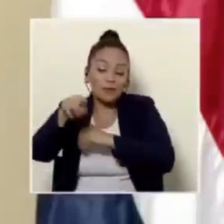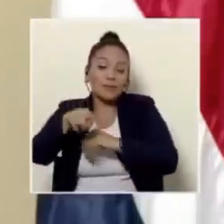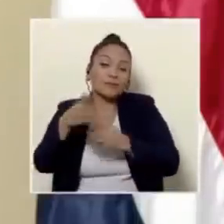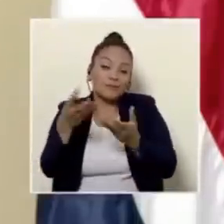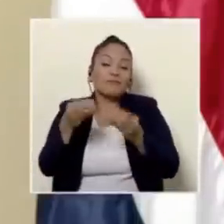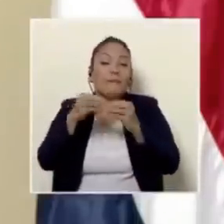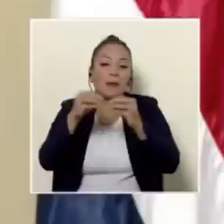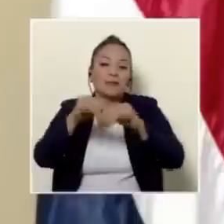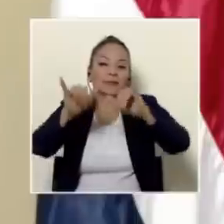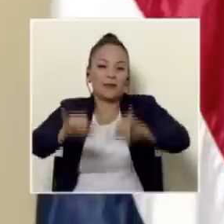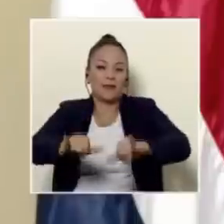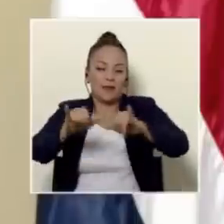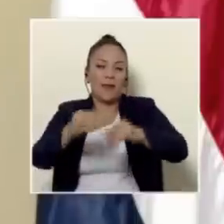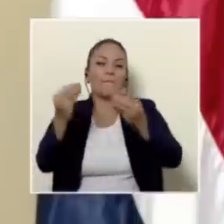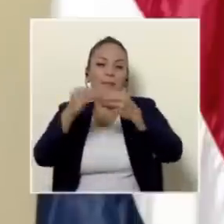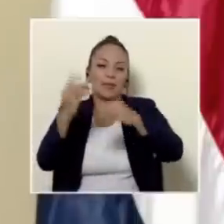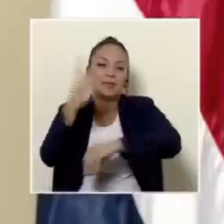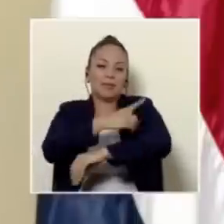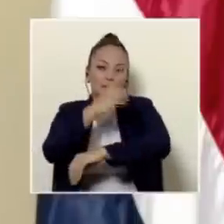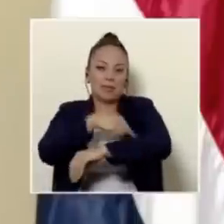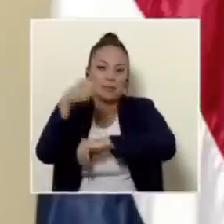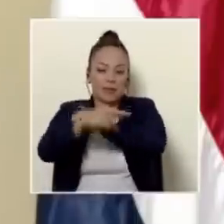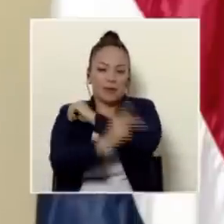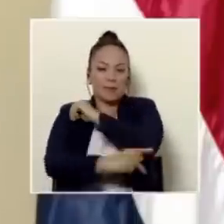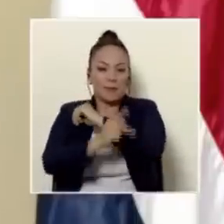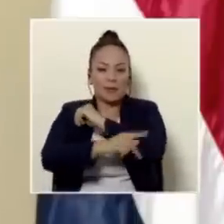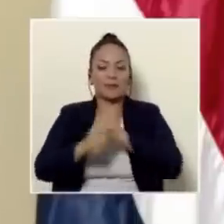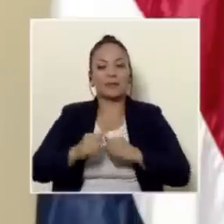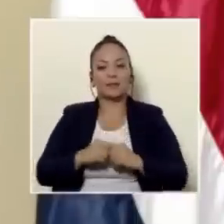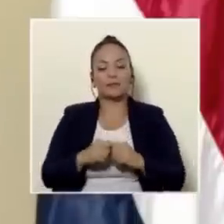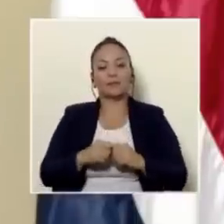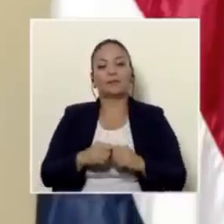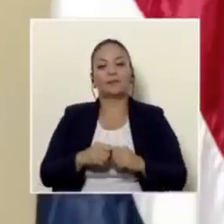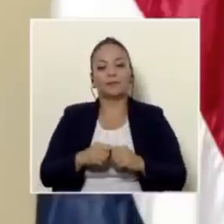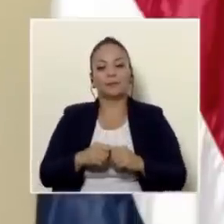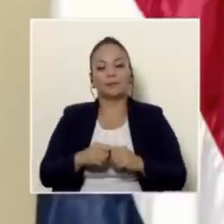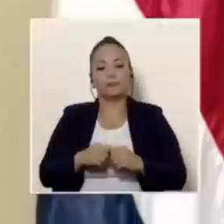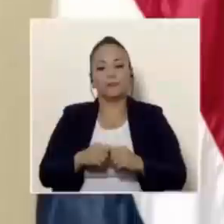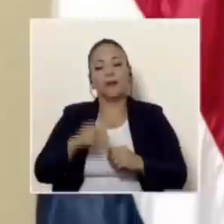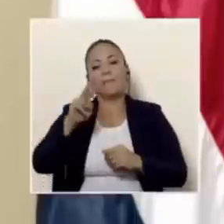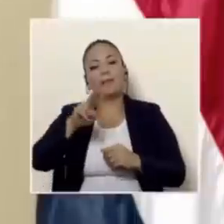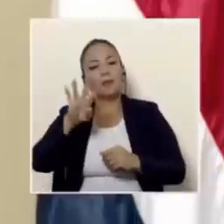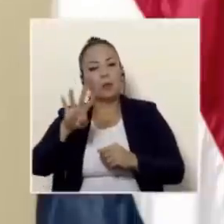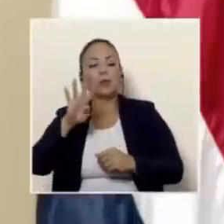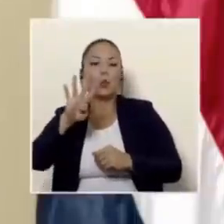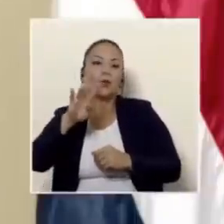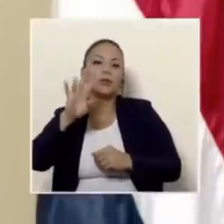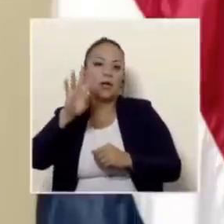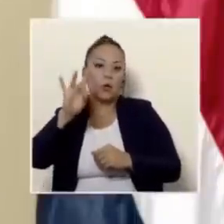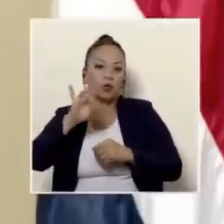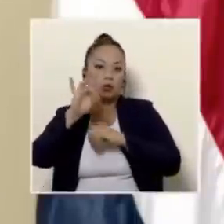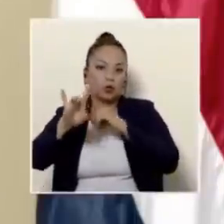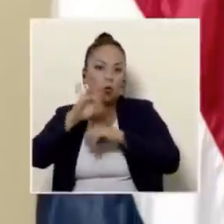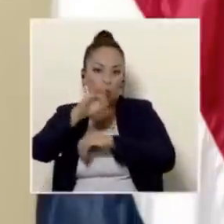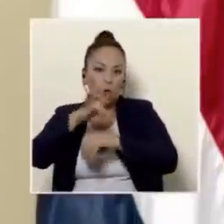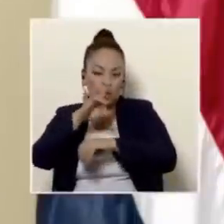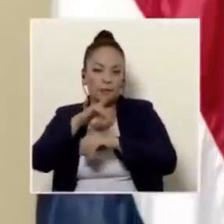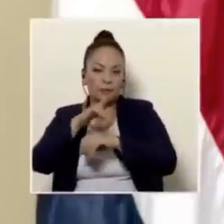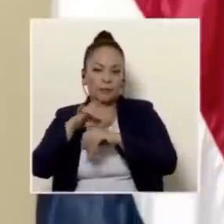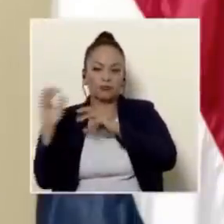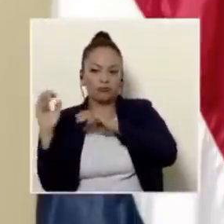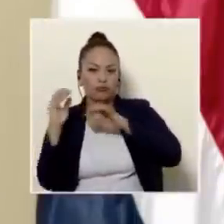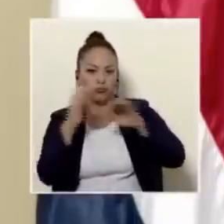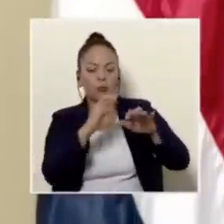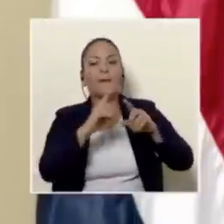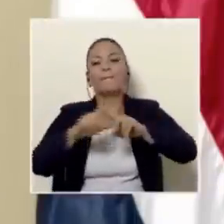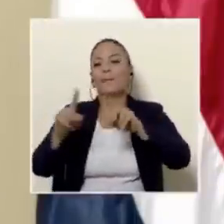circulando los que tienden a quedarse más en el país. Más de esas 24, 48 horas que está transitando el fuerte